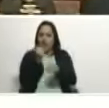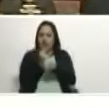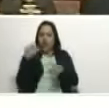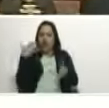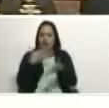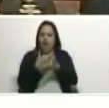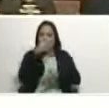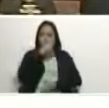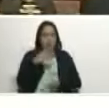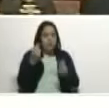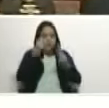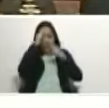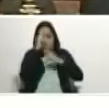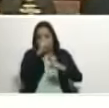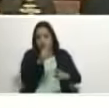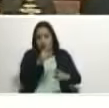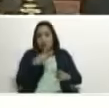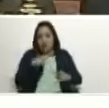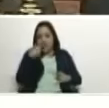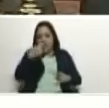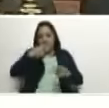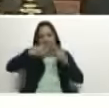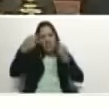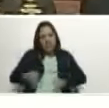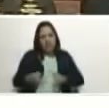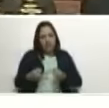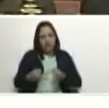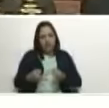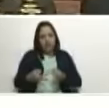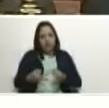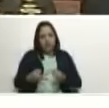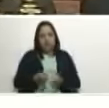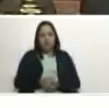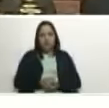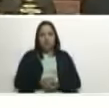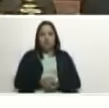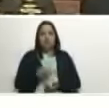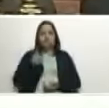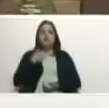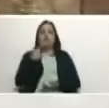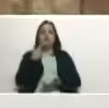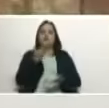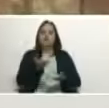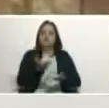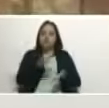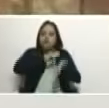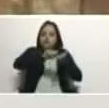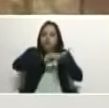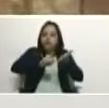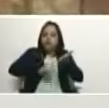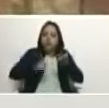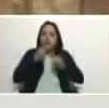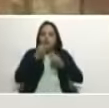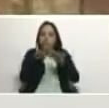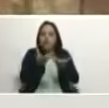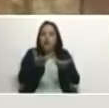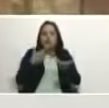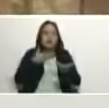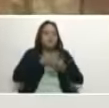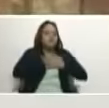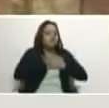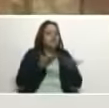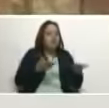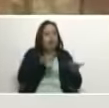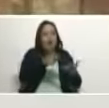el mayor respeto de los casos dije mis verdades allí. Dije mi informe. Y me puse al servicio de